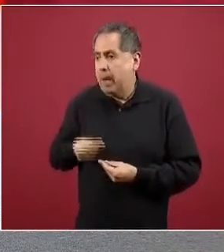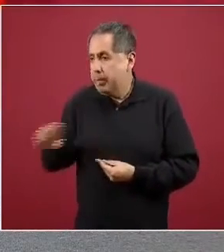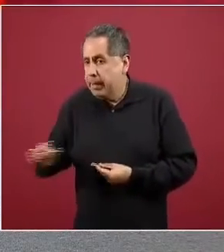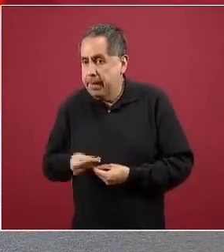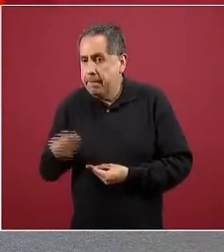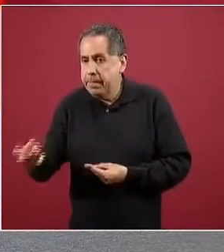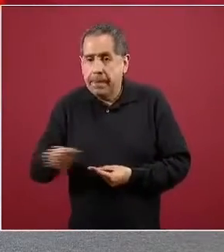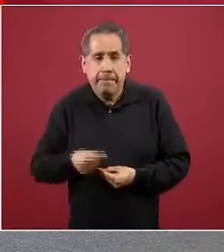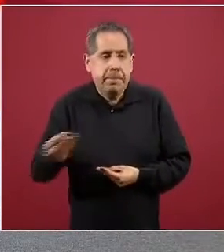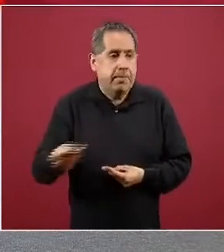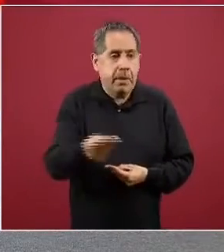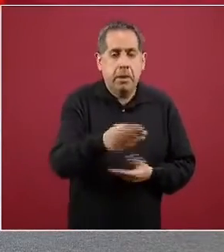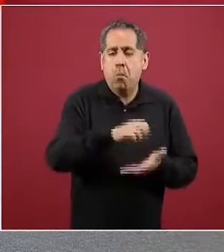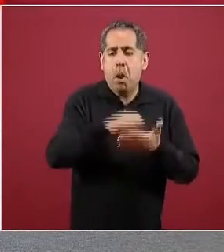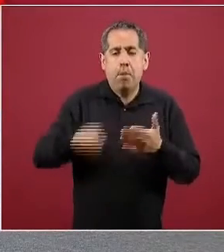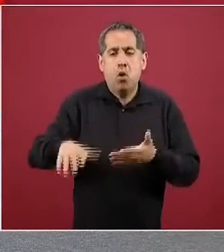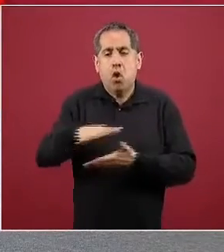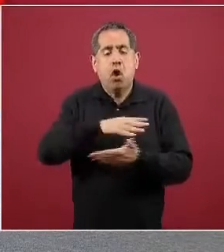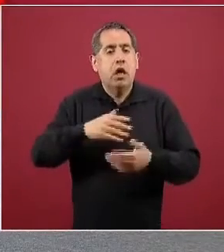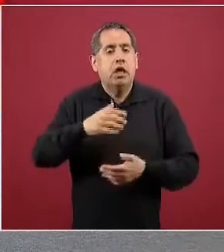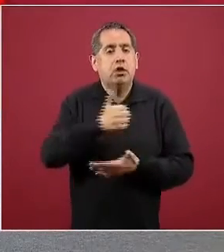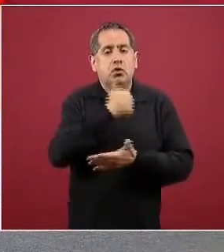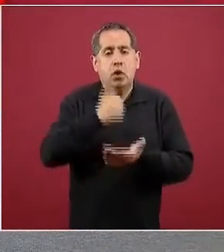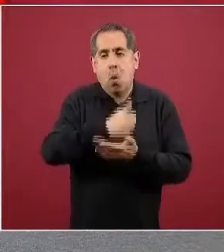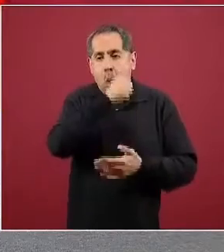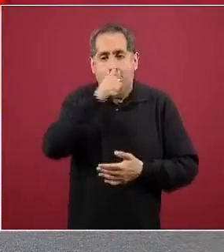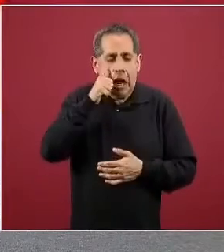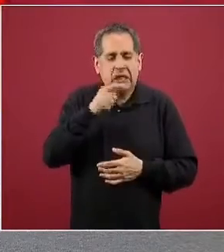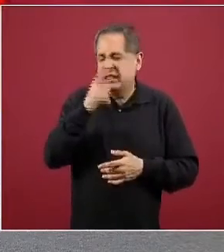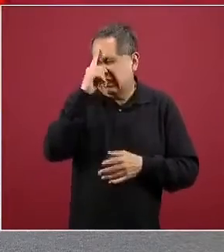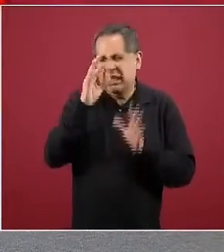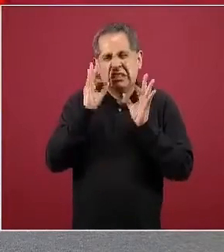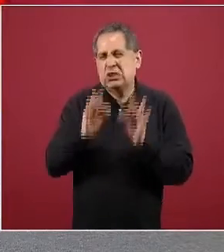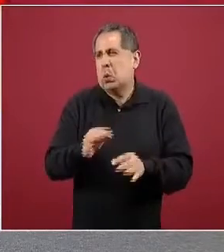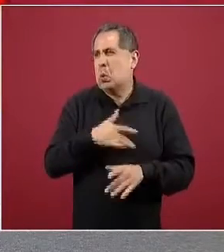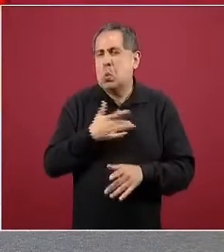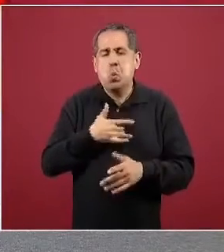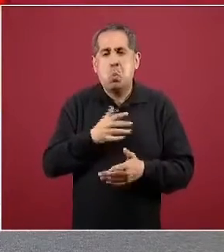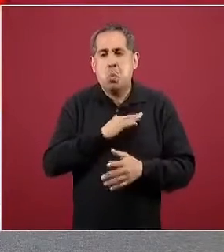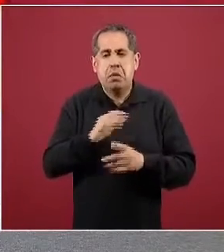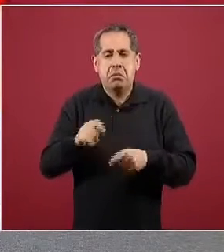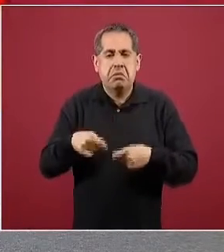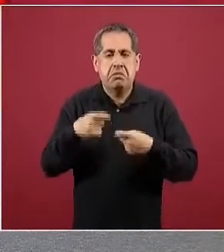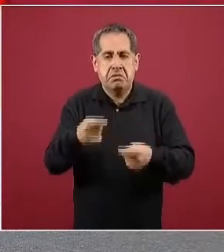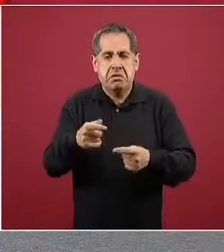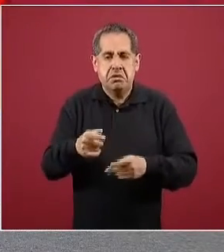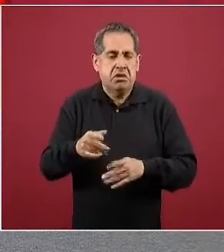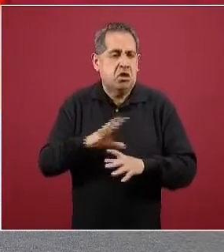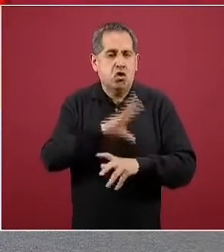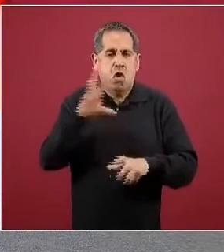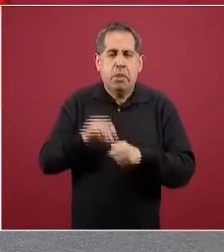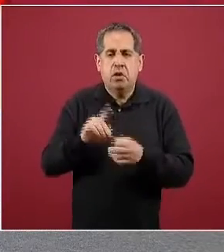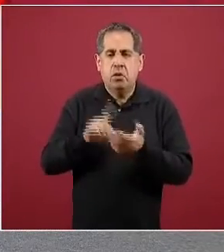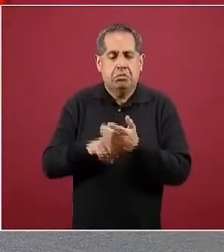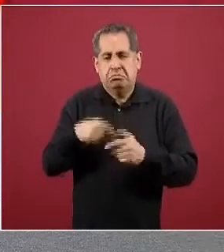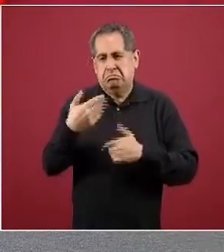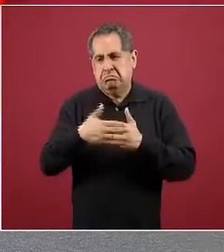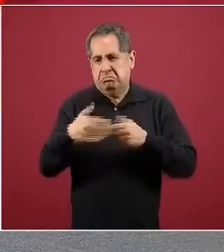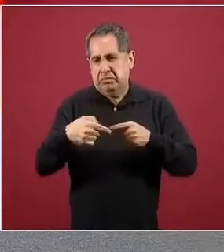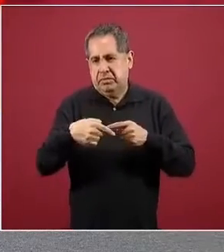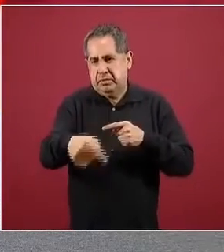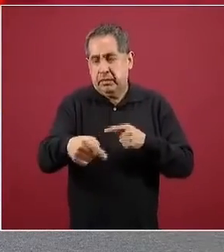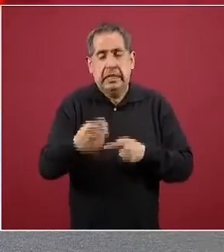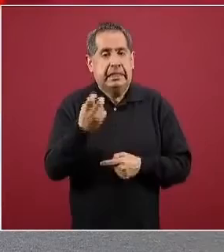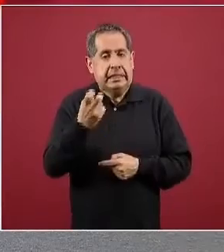esta escuela, por ejemplo, de Ciudad Juárez, seguramente recibirán los libros en su totalidad en los próximos días y